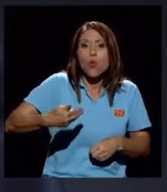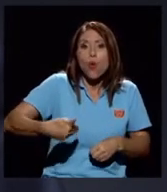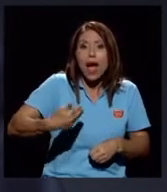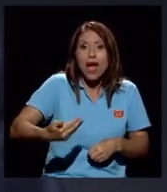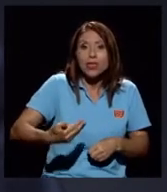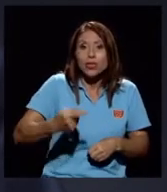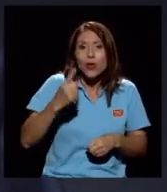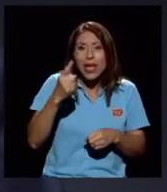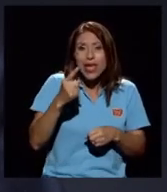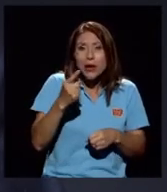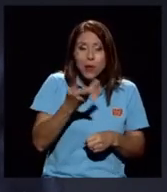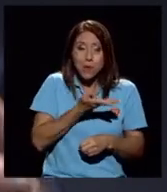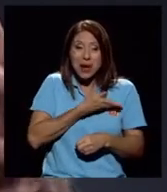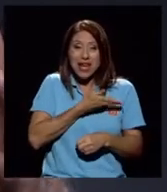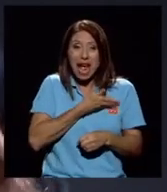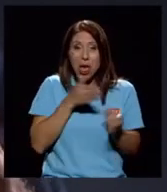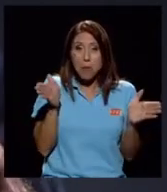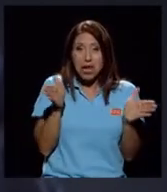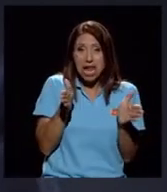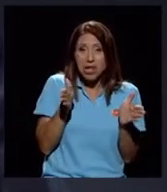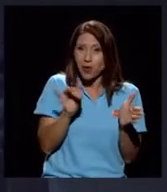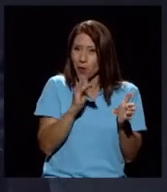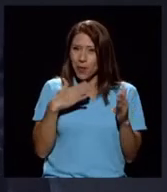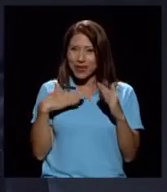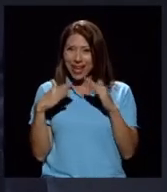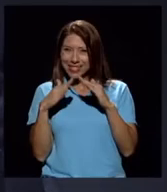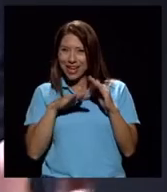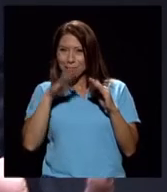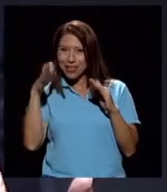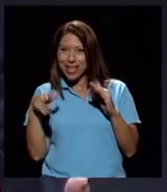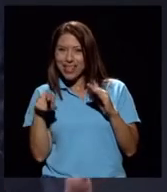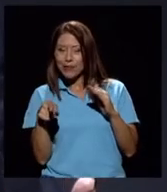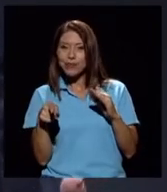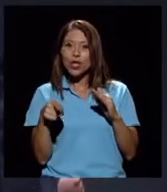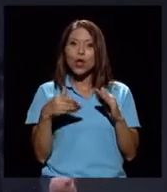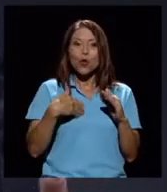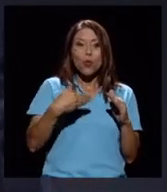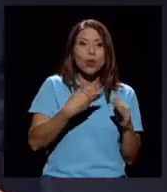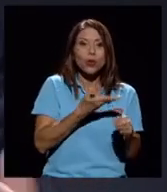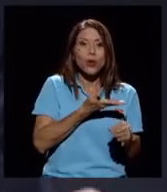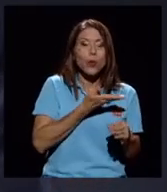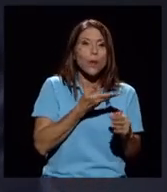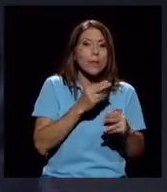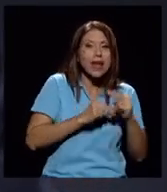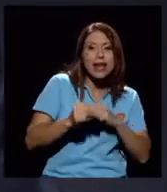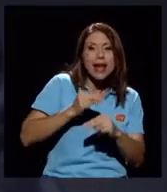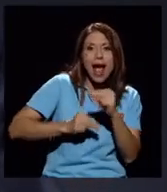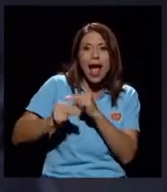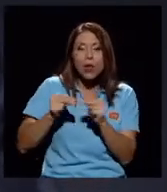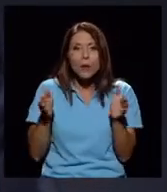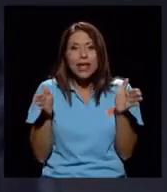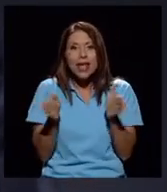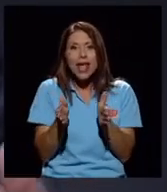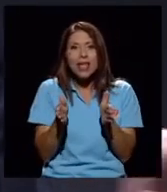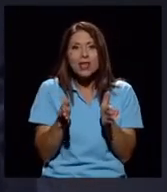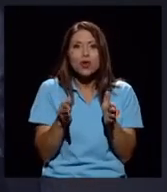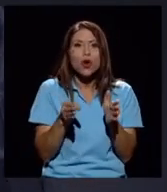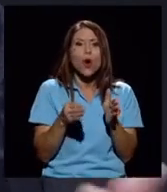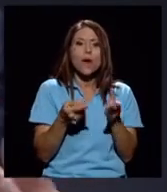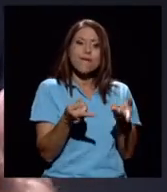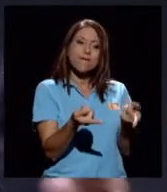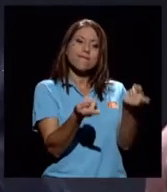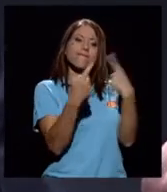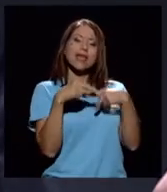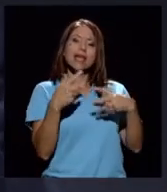como la casita que tenga una montaña se presenten grandes demandantes como recope o él